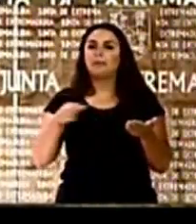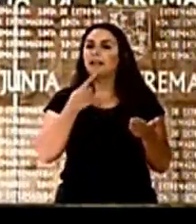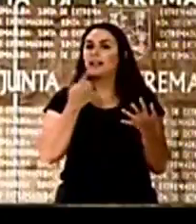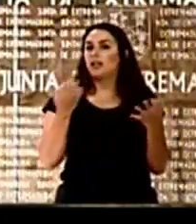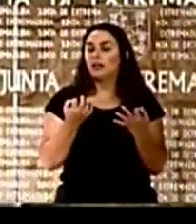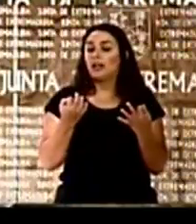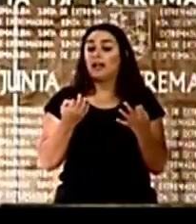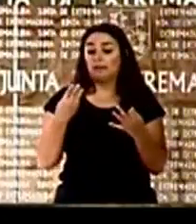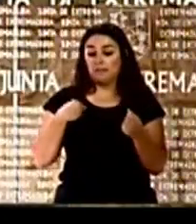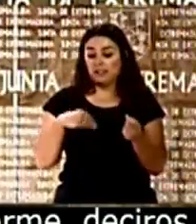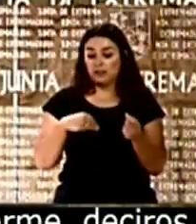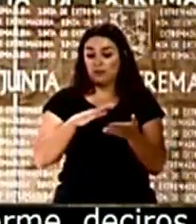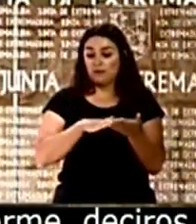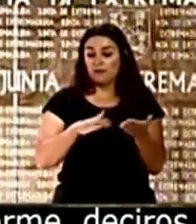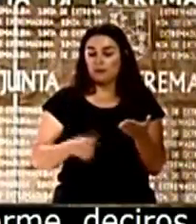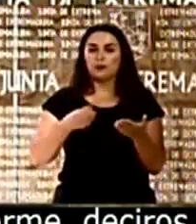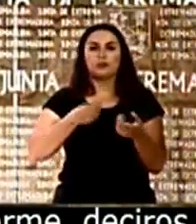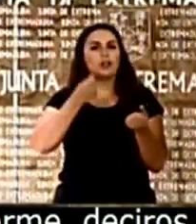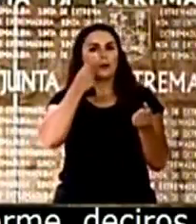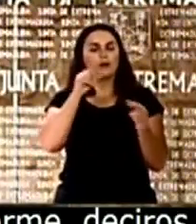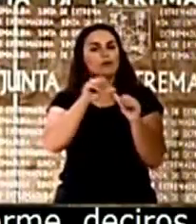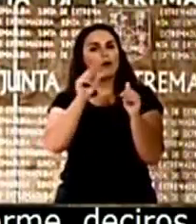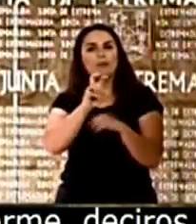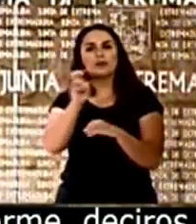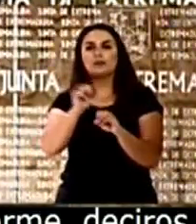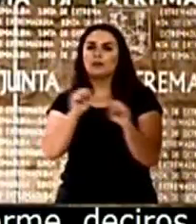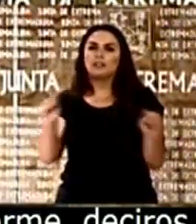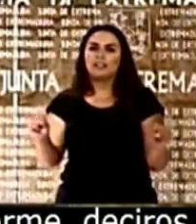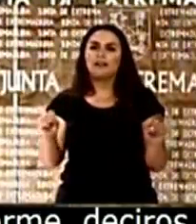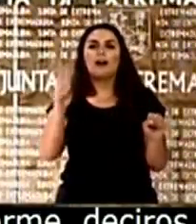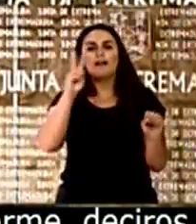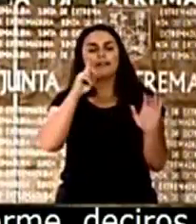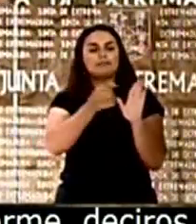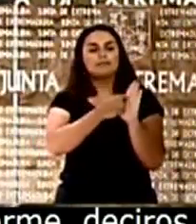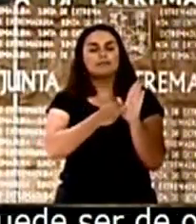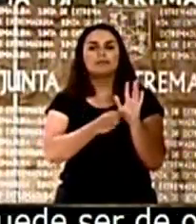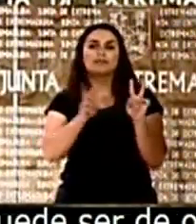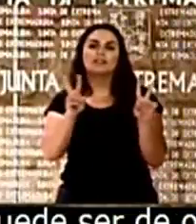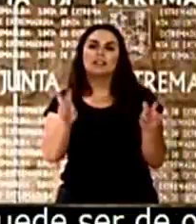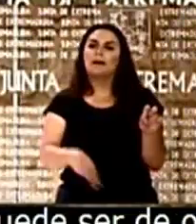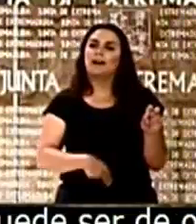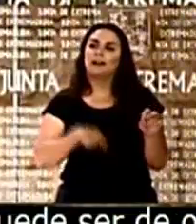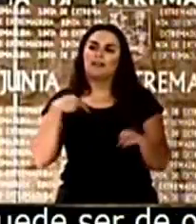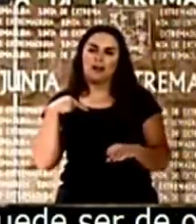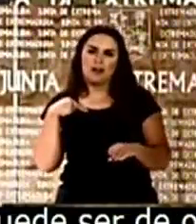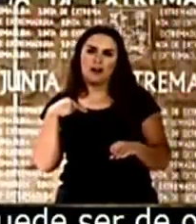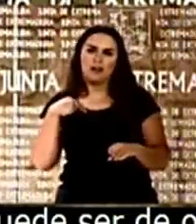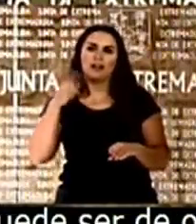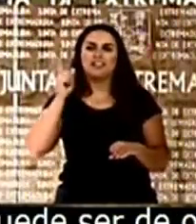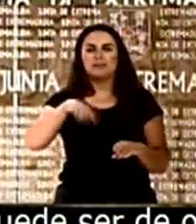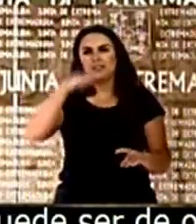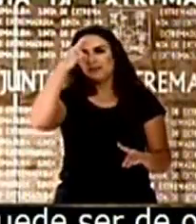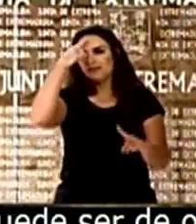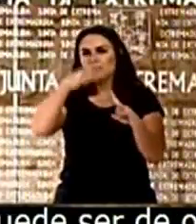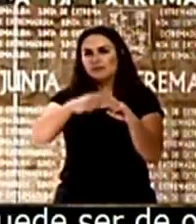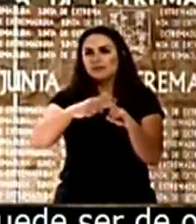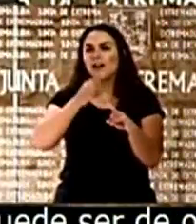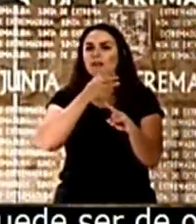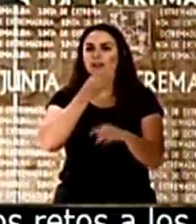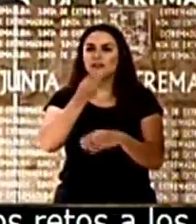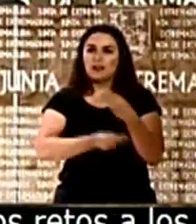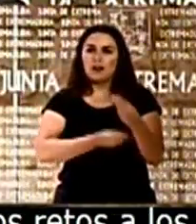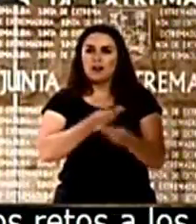mismo hemos tenido en cuenta, como no puede ser de otra manera, las tendencias demográficas globales y los retos a los que